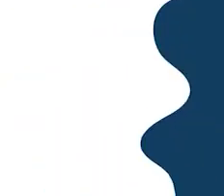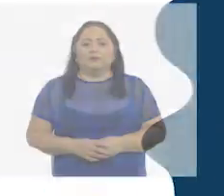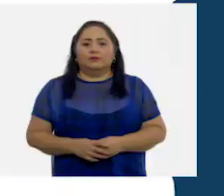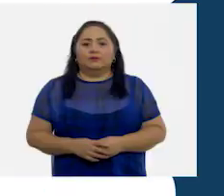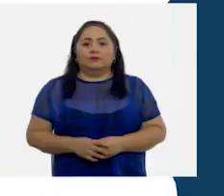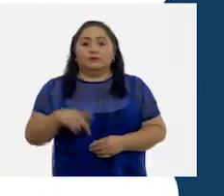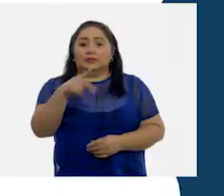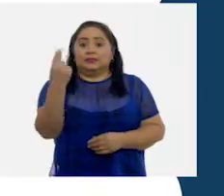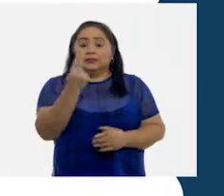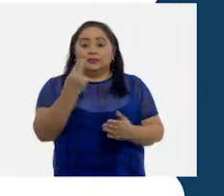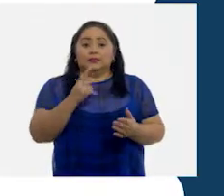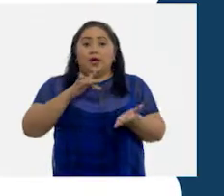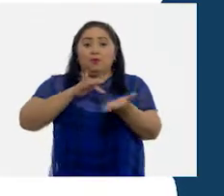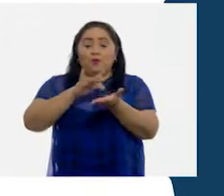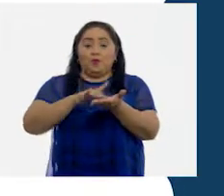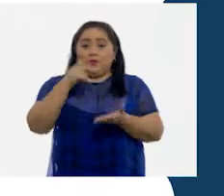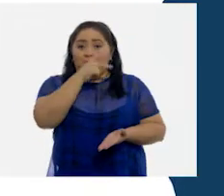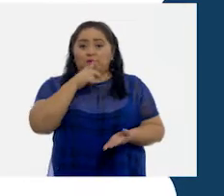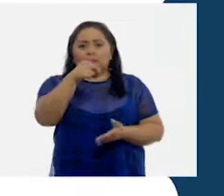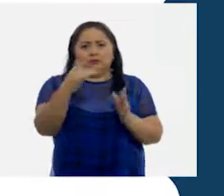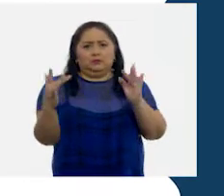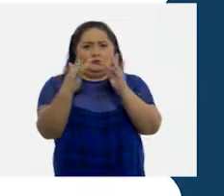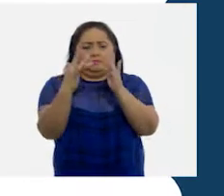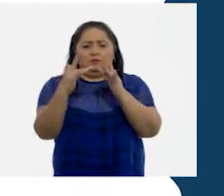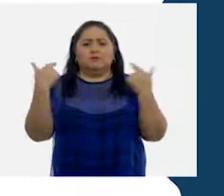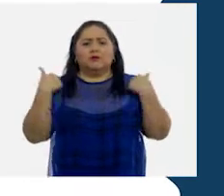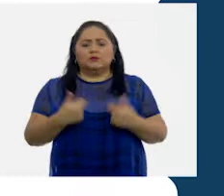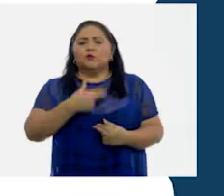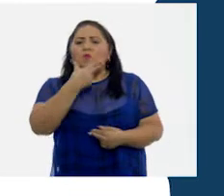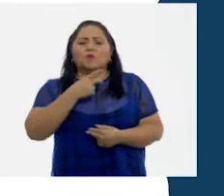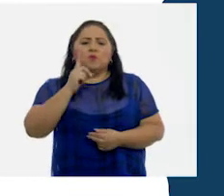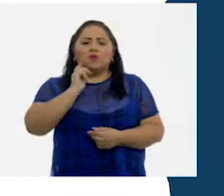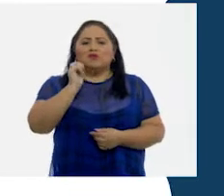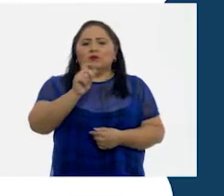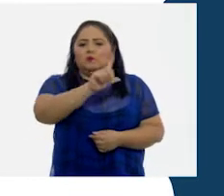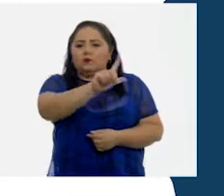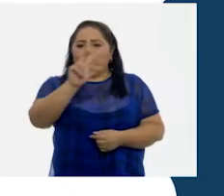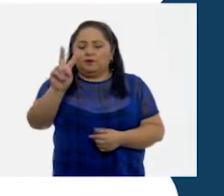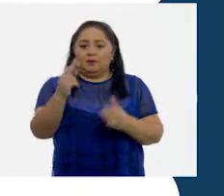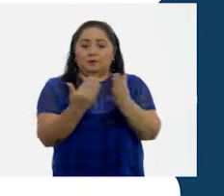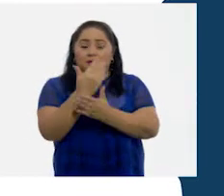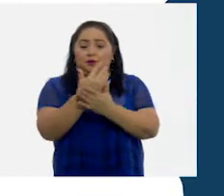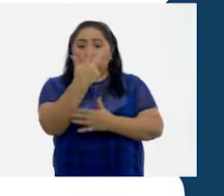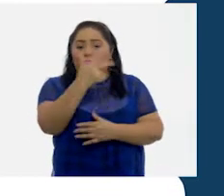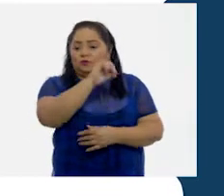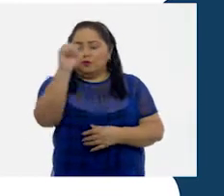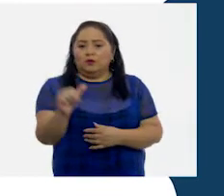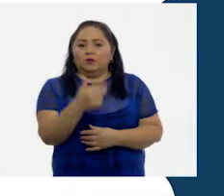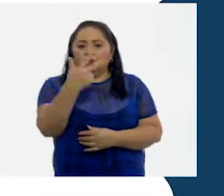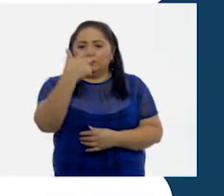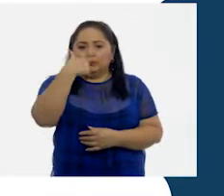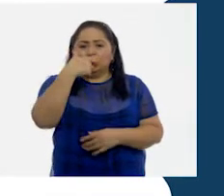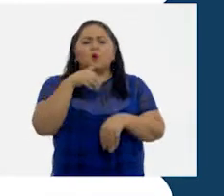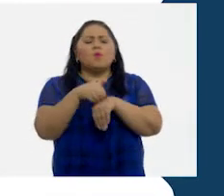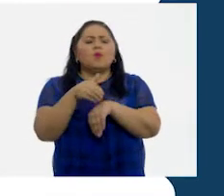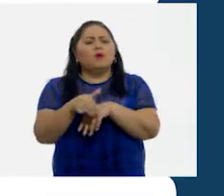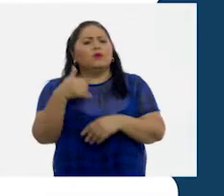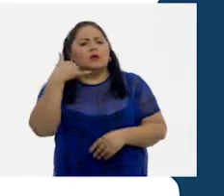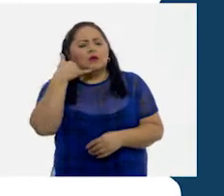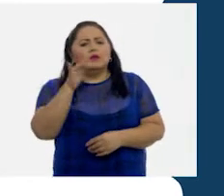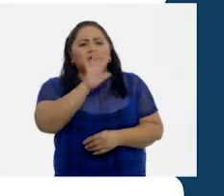Para solicitar apoyo pedagógico, comunícate con maestras y maestros de lunes a viernes de 8 a 20 horas al teléfono